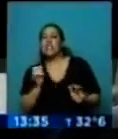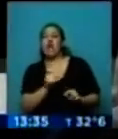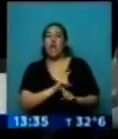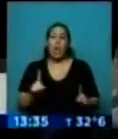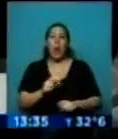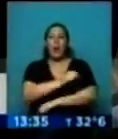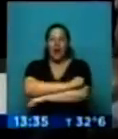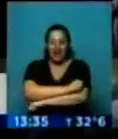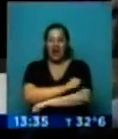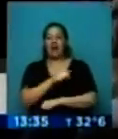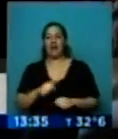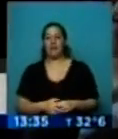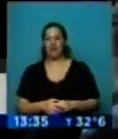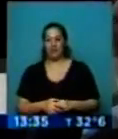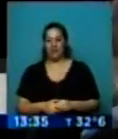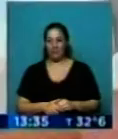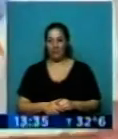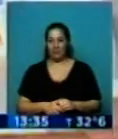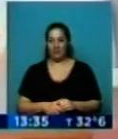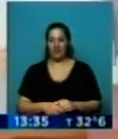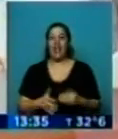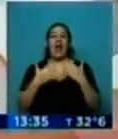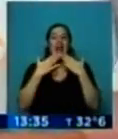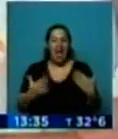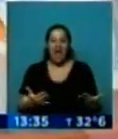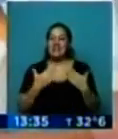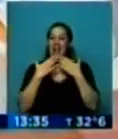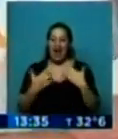los últimos minutos. ¡Habla! ¡Gracias!